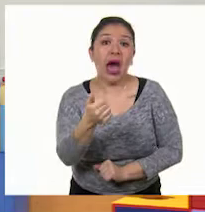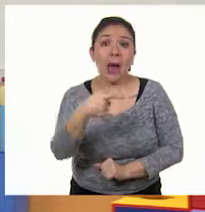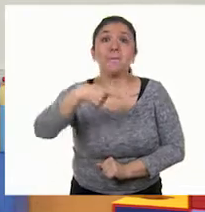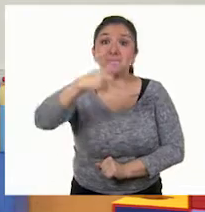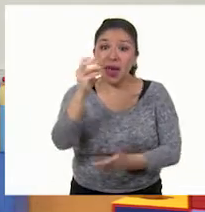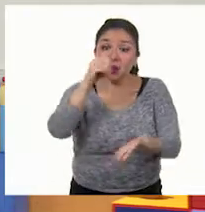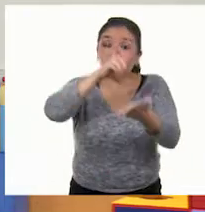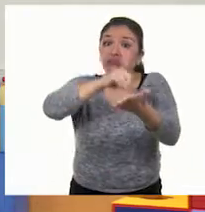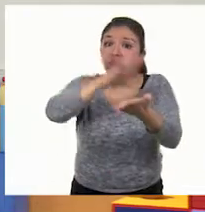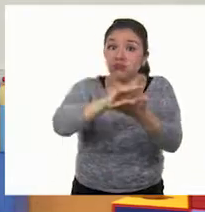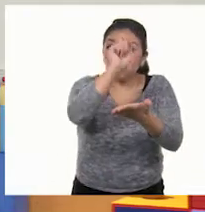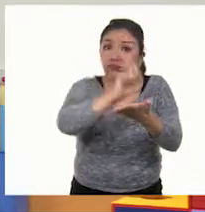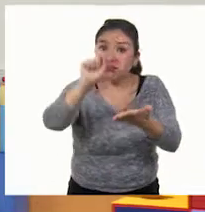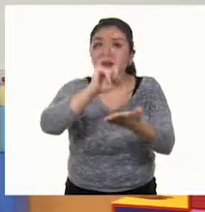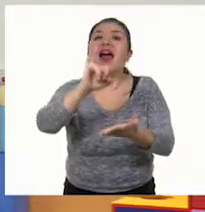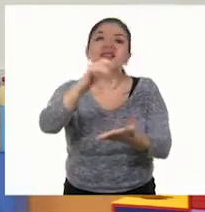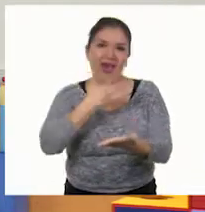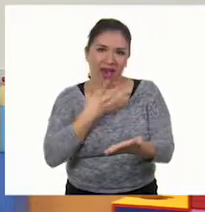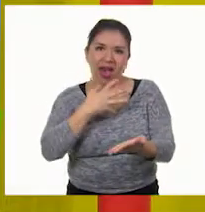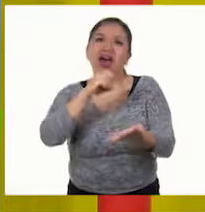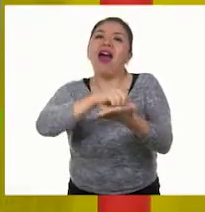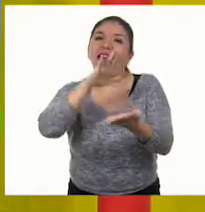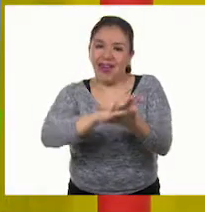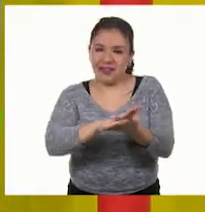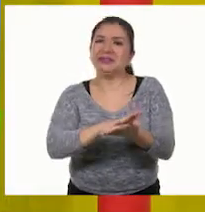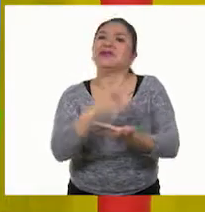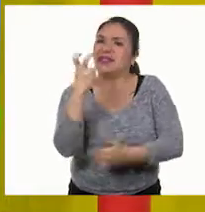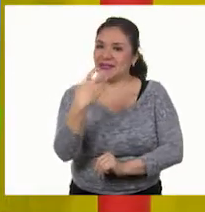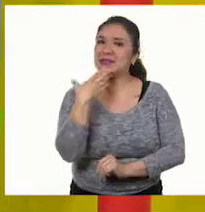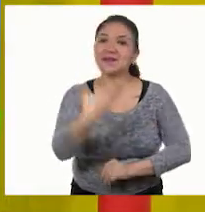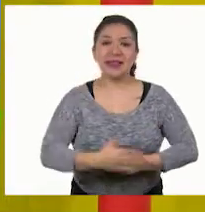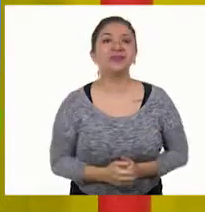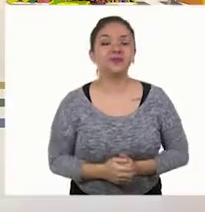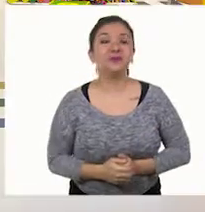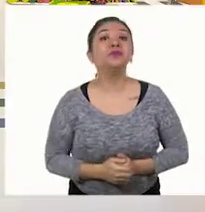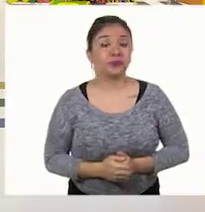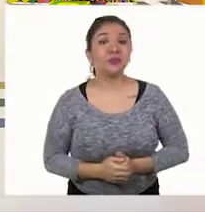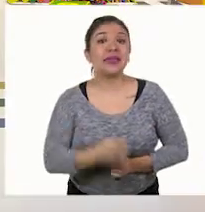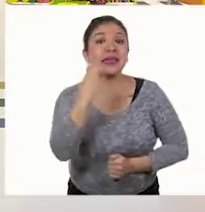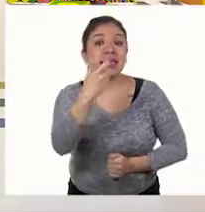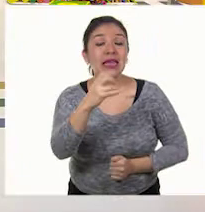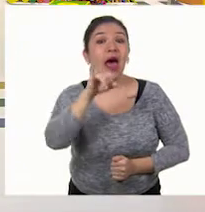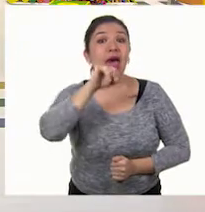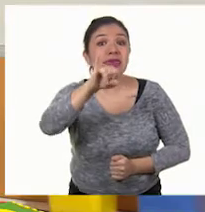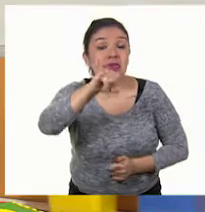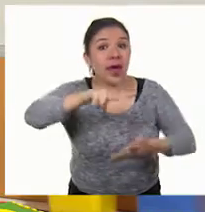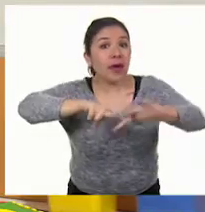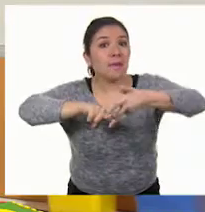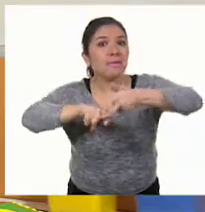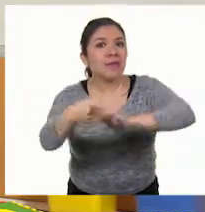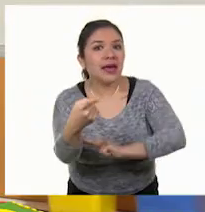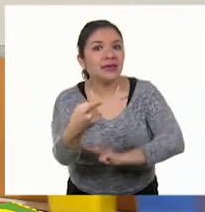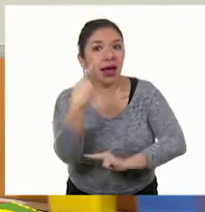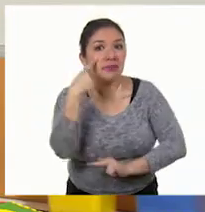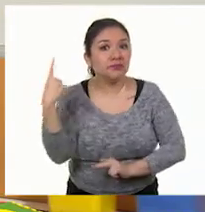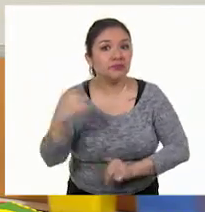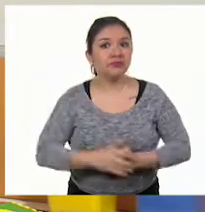sí está. Ah, okay. Eso es bueno saberlo. Ajá. Bueno, pues con la I inicia